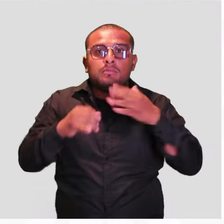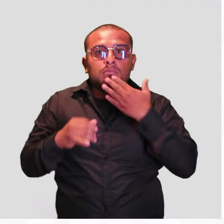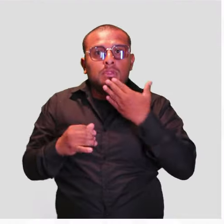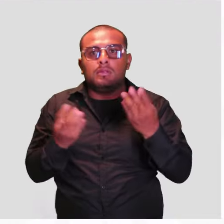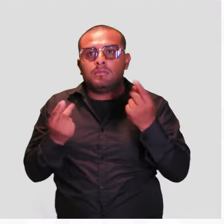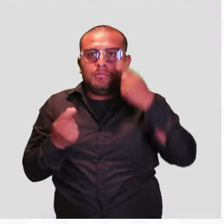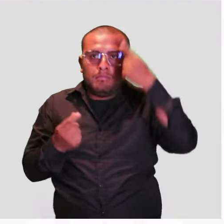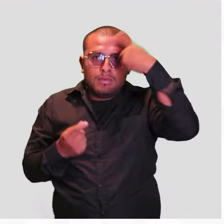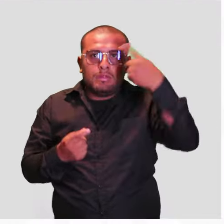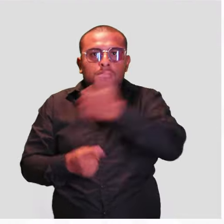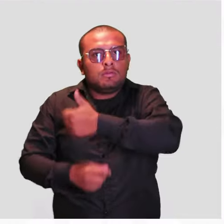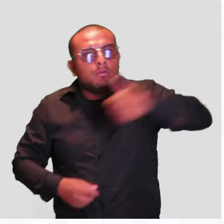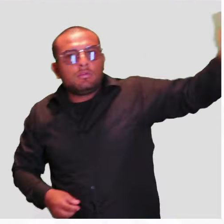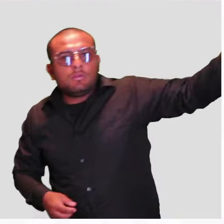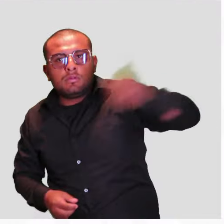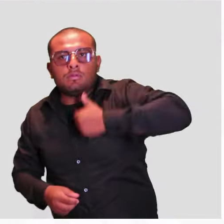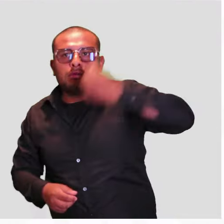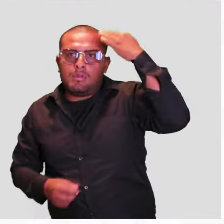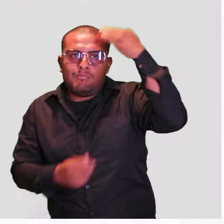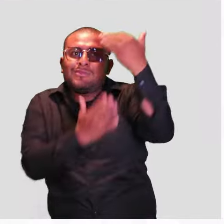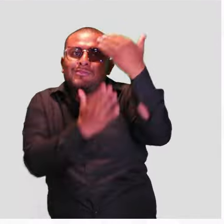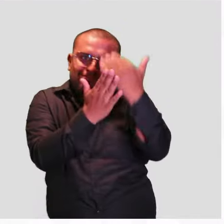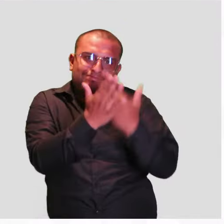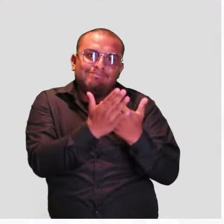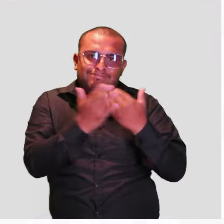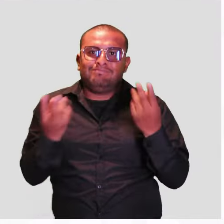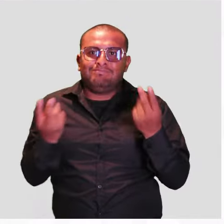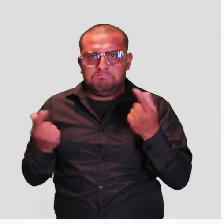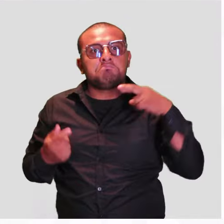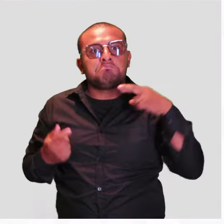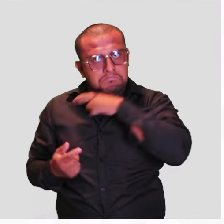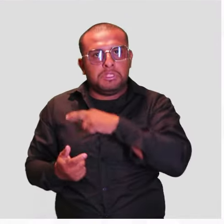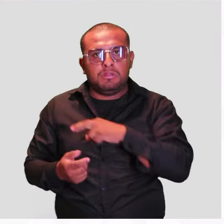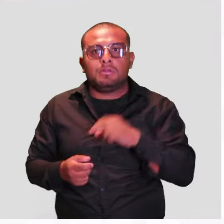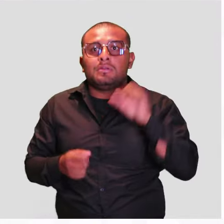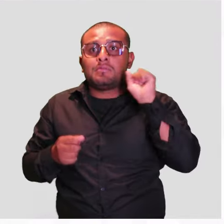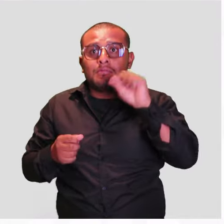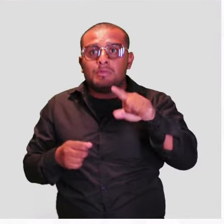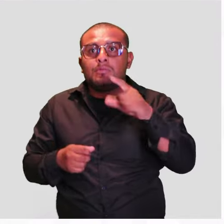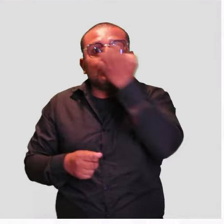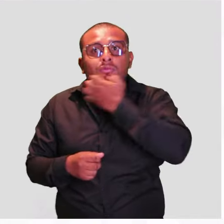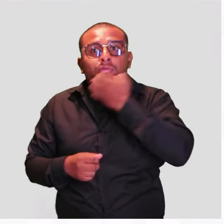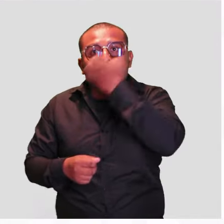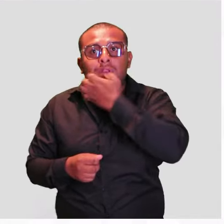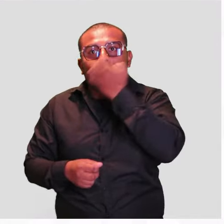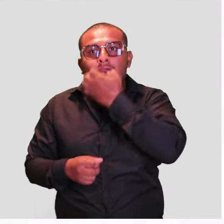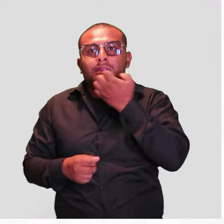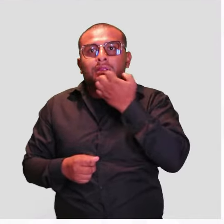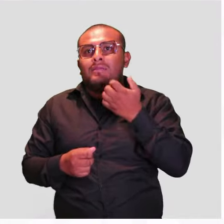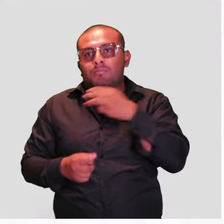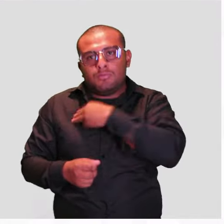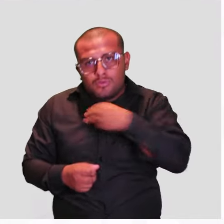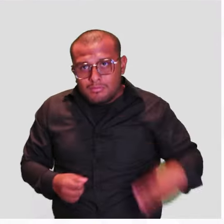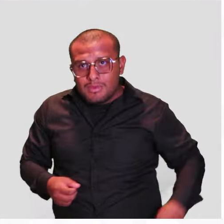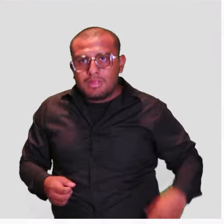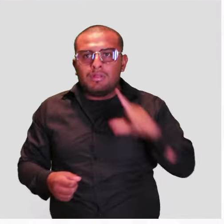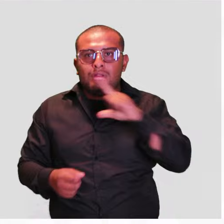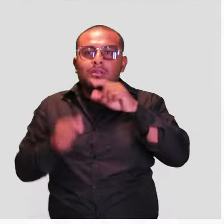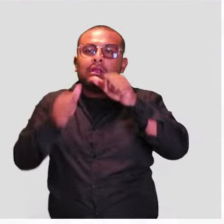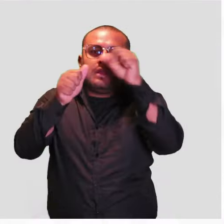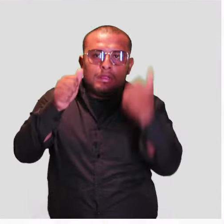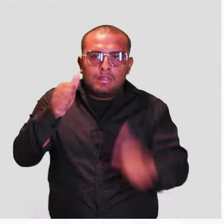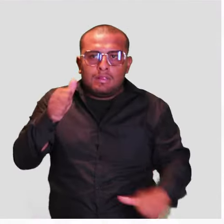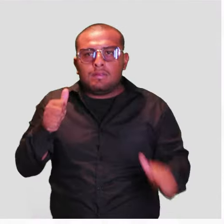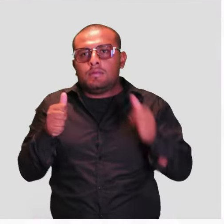de traslado. Crearemos a su vez la Academia Municipal de Arte, Cultura y Deporte, rescatando los espacios ya existentes y